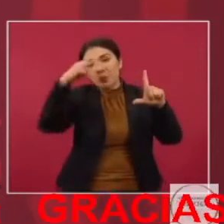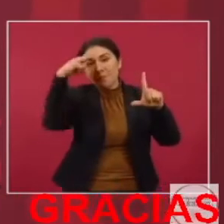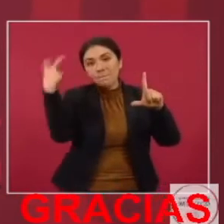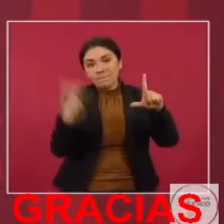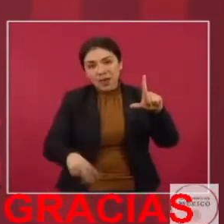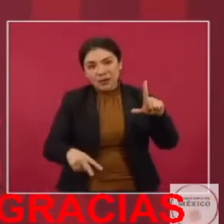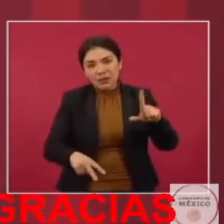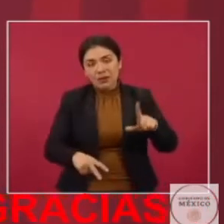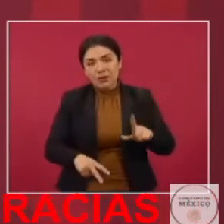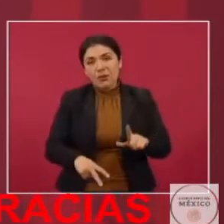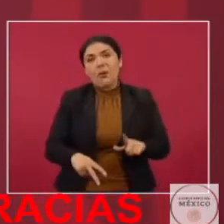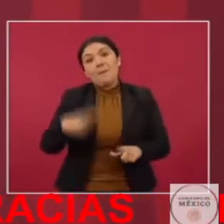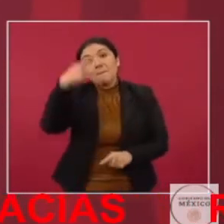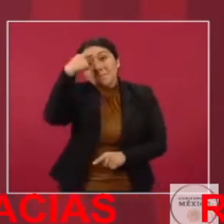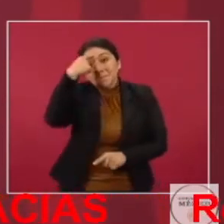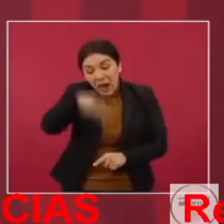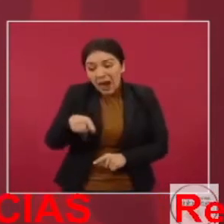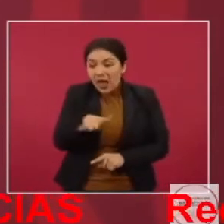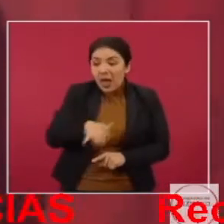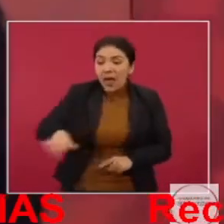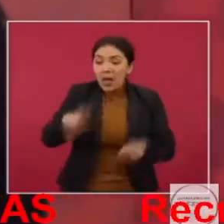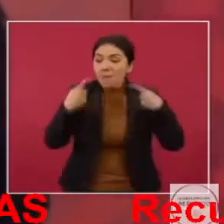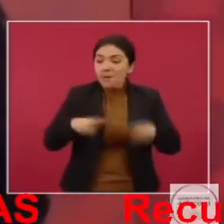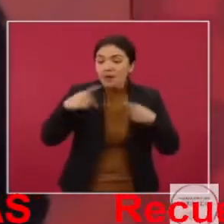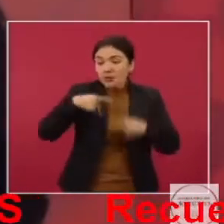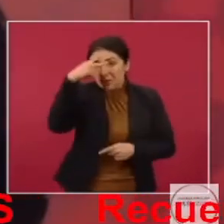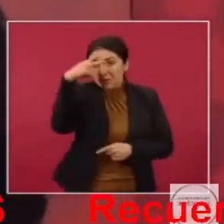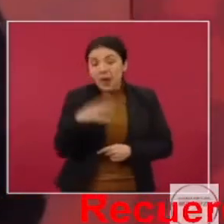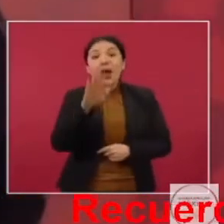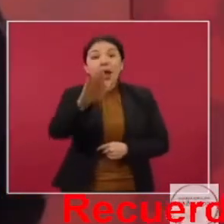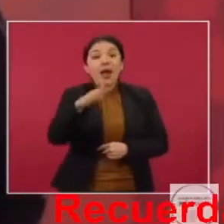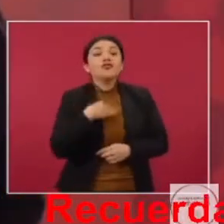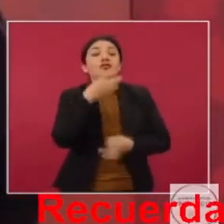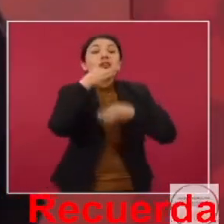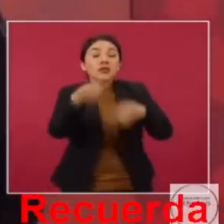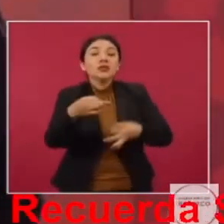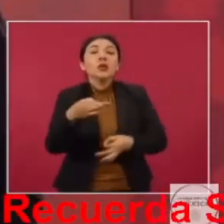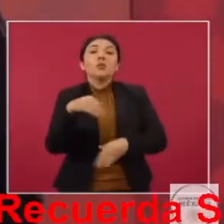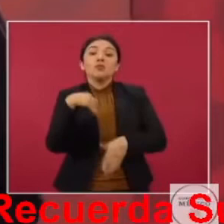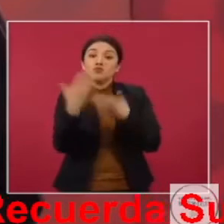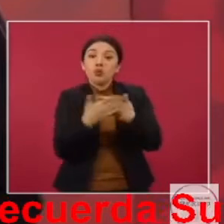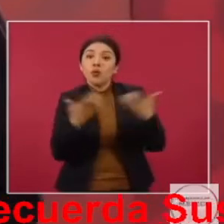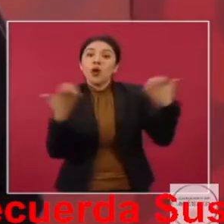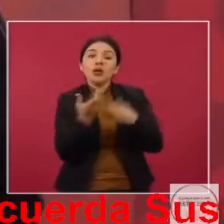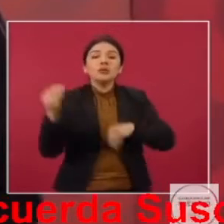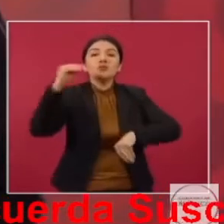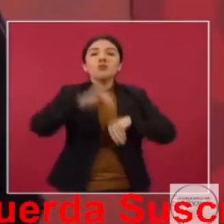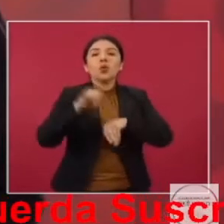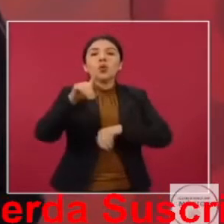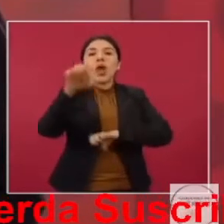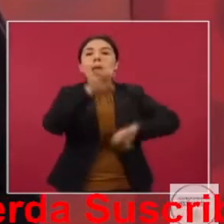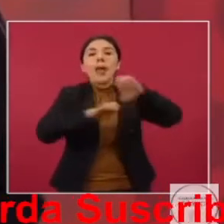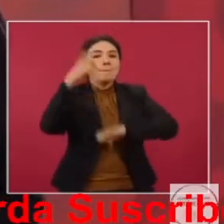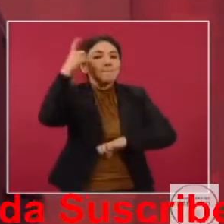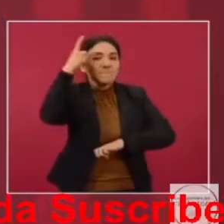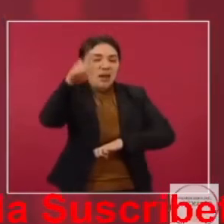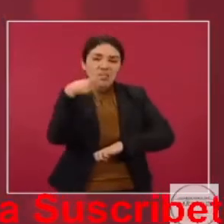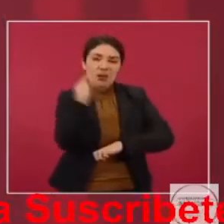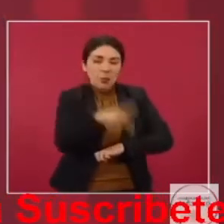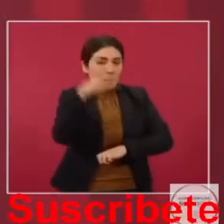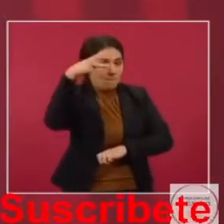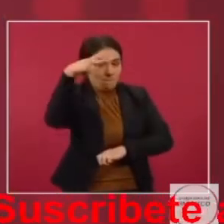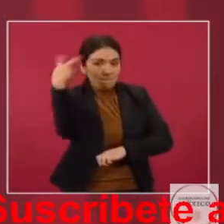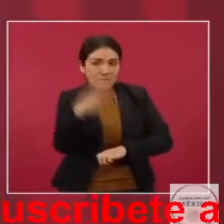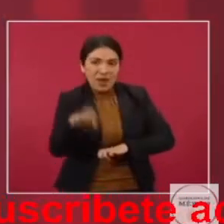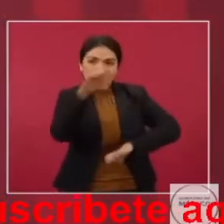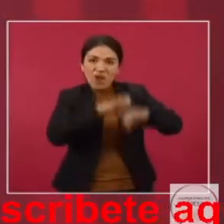para los mexicanos además adelanto vamos a crear una empresa de méjico